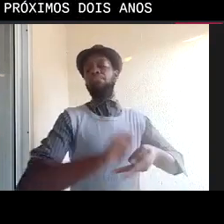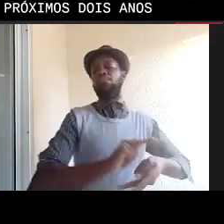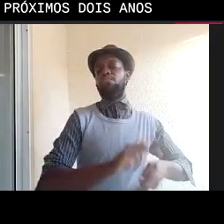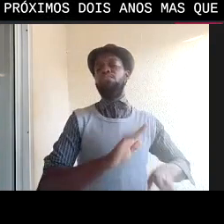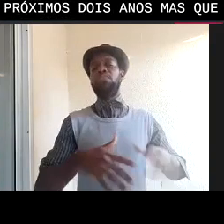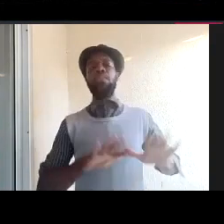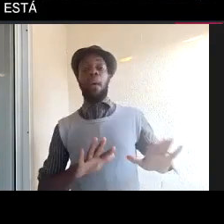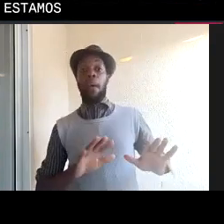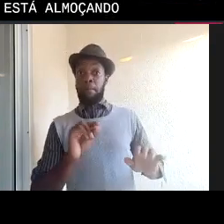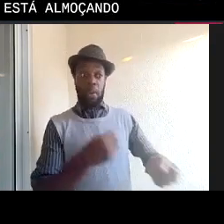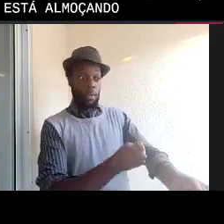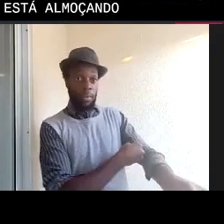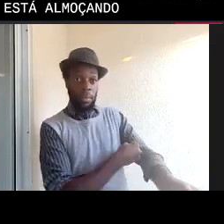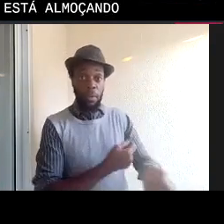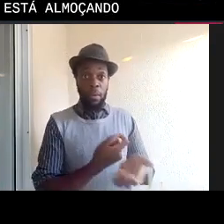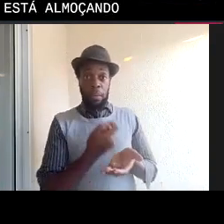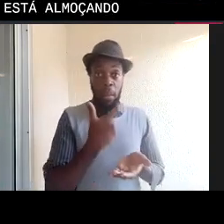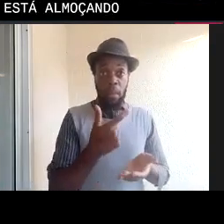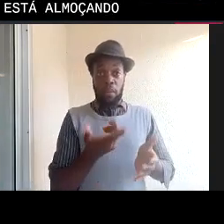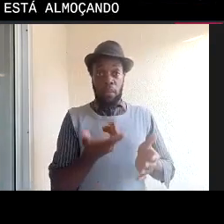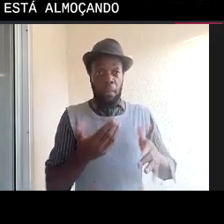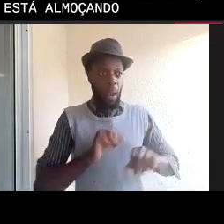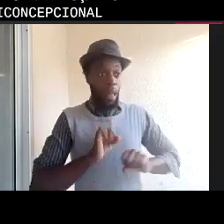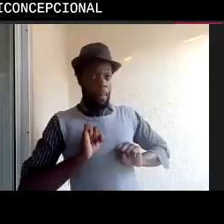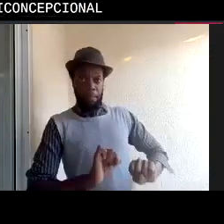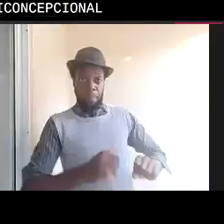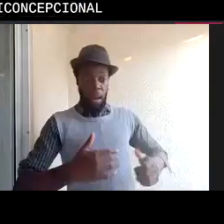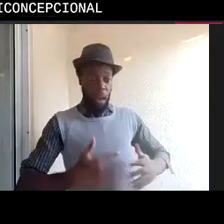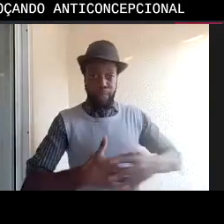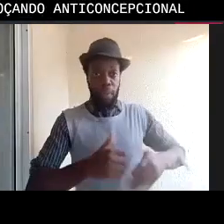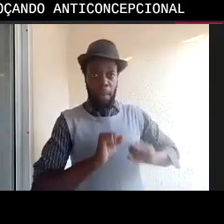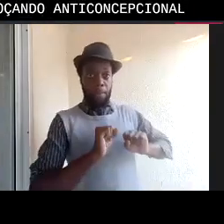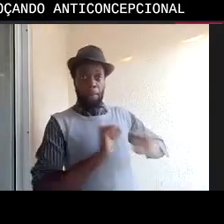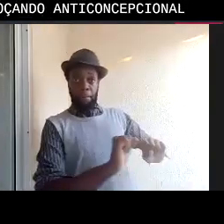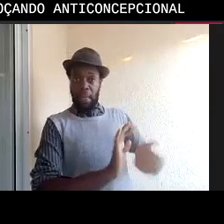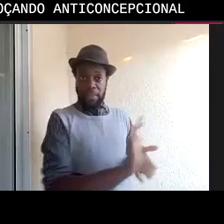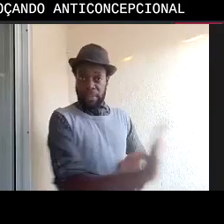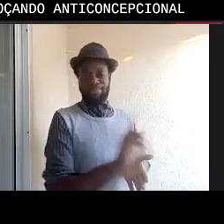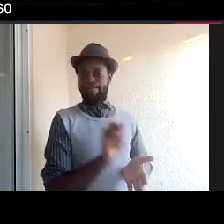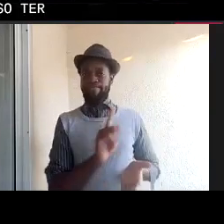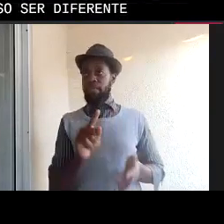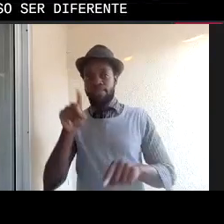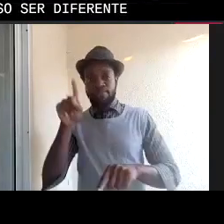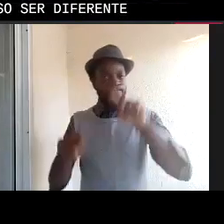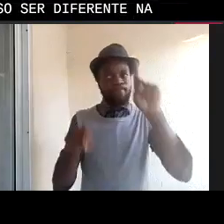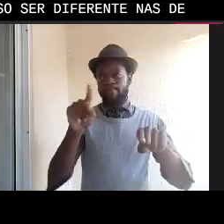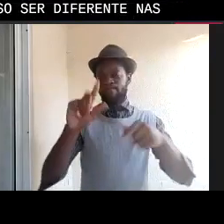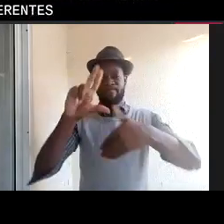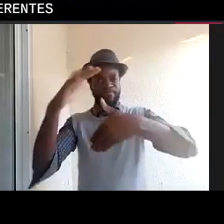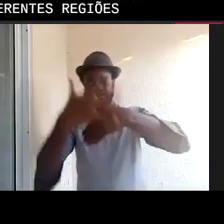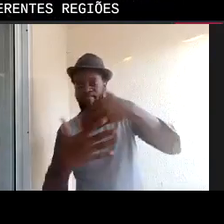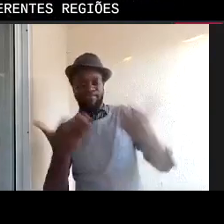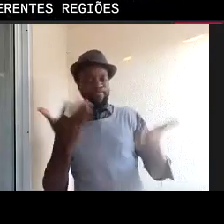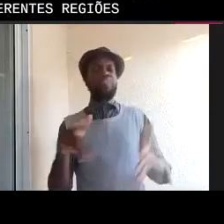ningún método de anticoncepción, que varía ampliamente en las regiones. Muchas mujeres dicen, no,